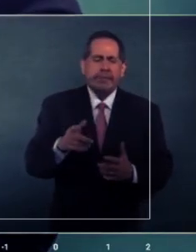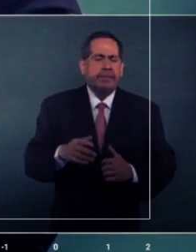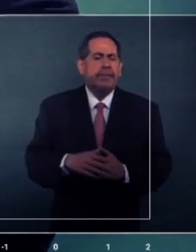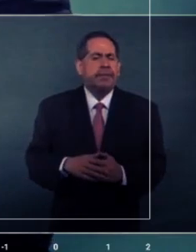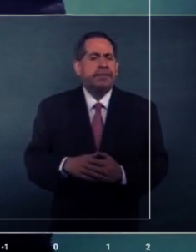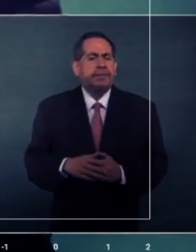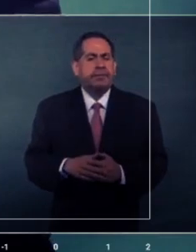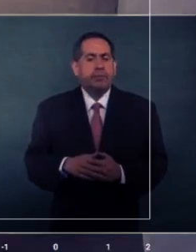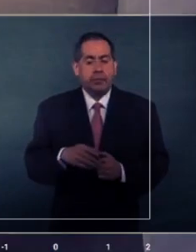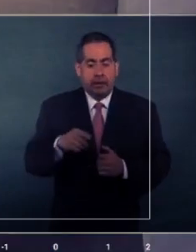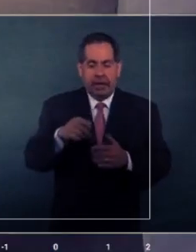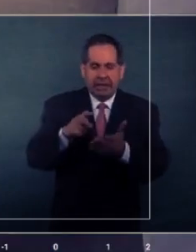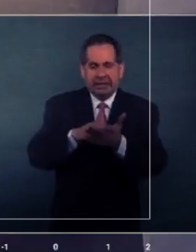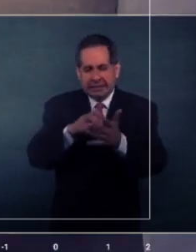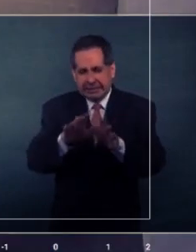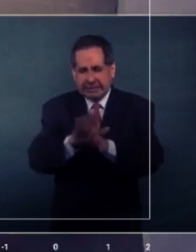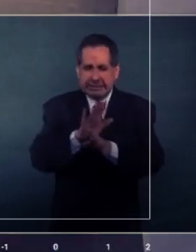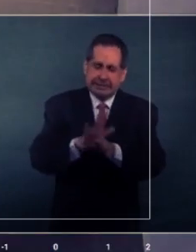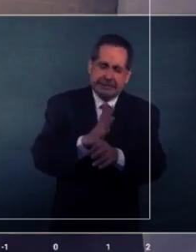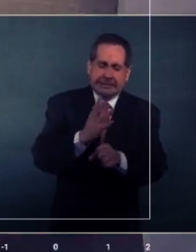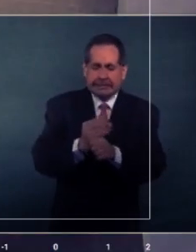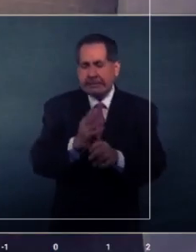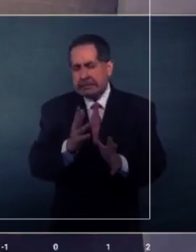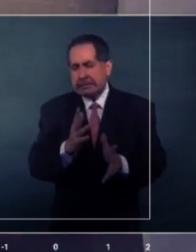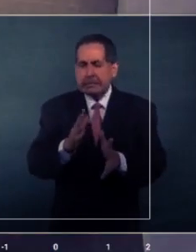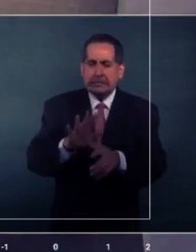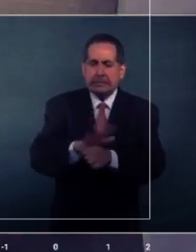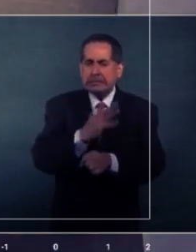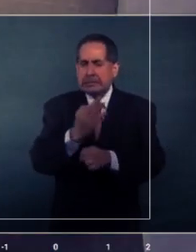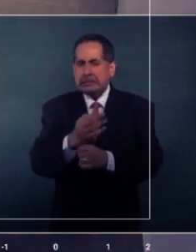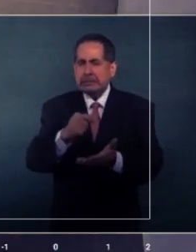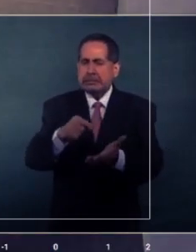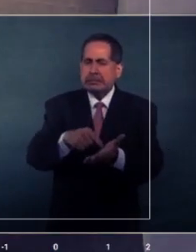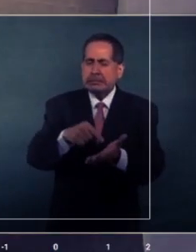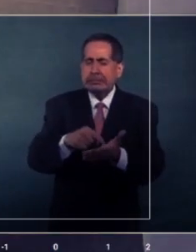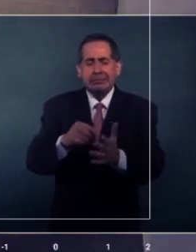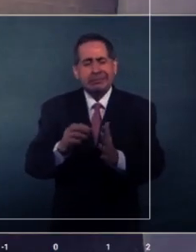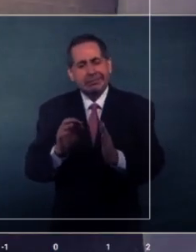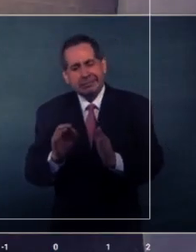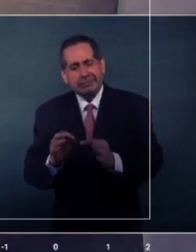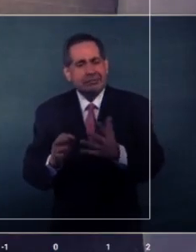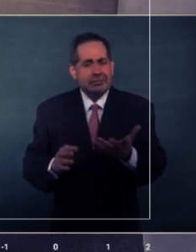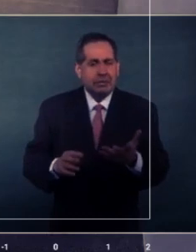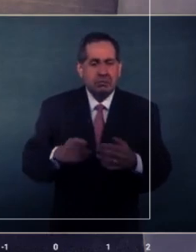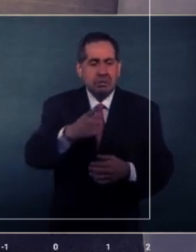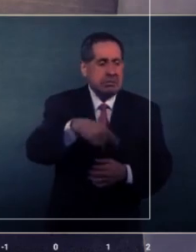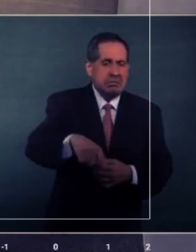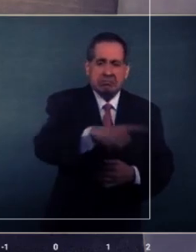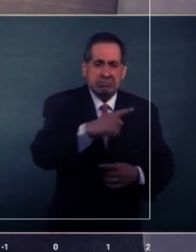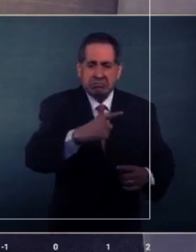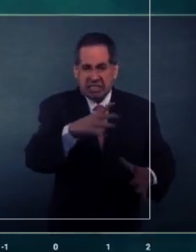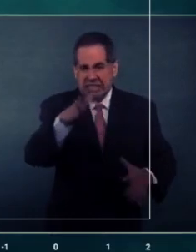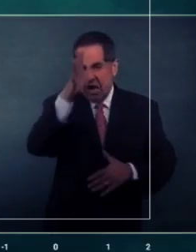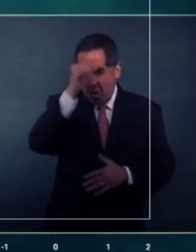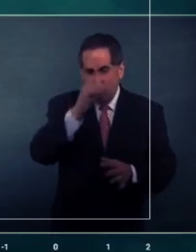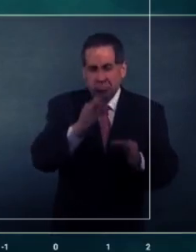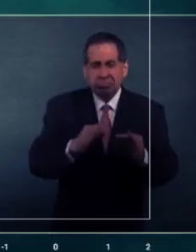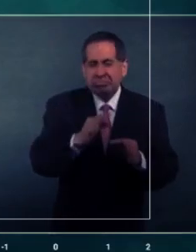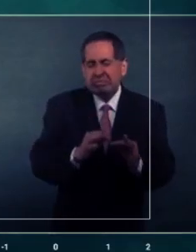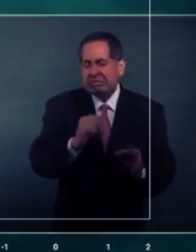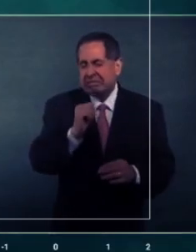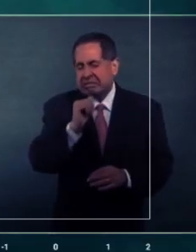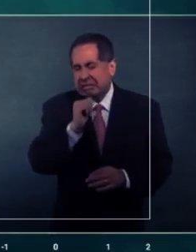la han modificado este no hay acuerdo y